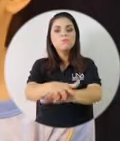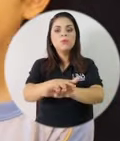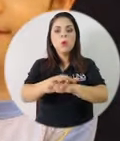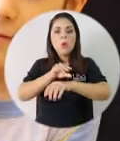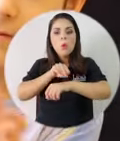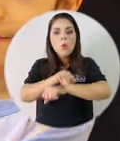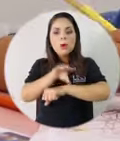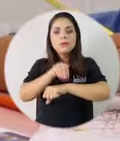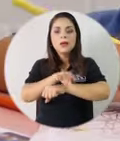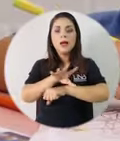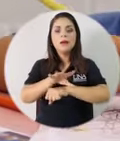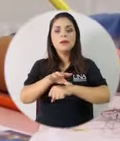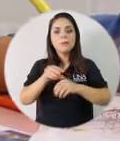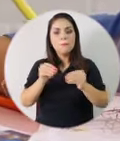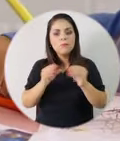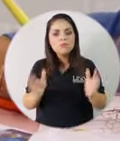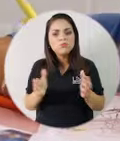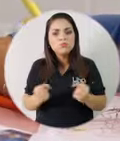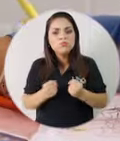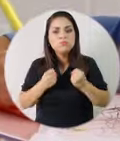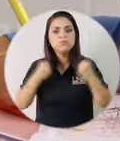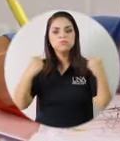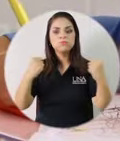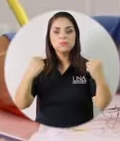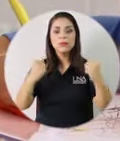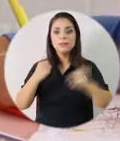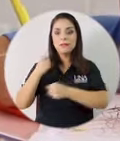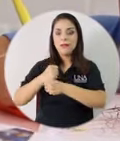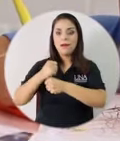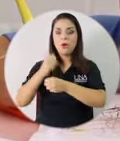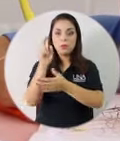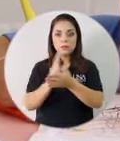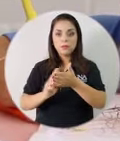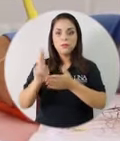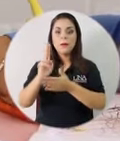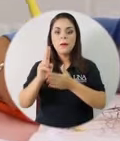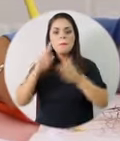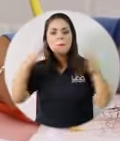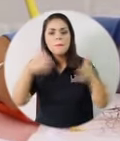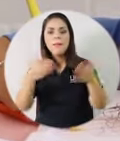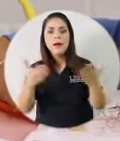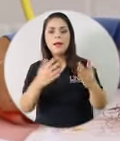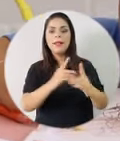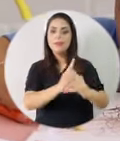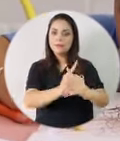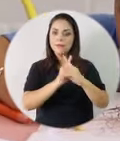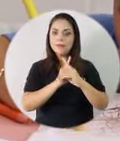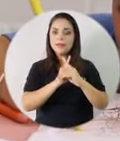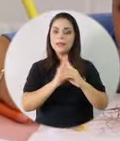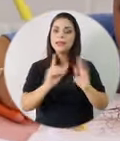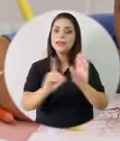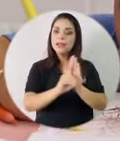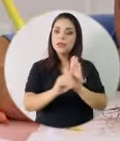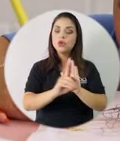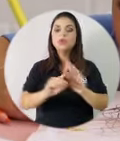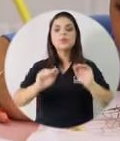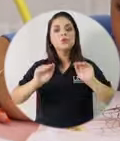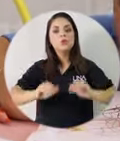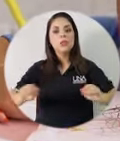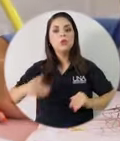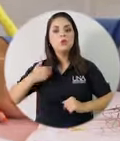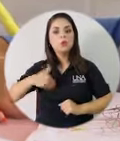integrar, orientar y potenciar todo el quehacer universitario en torno a la defensa de los